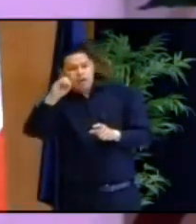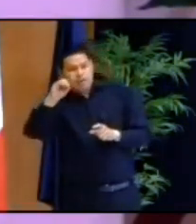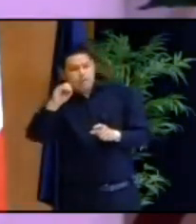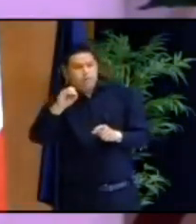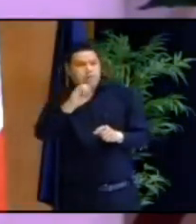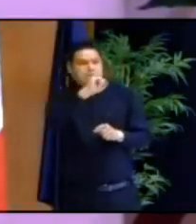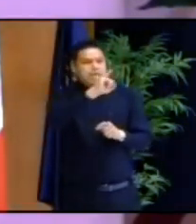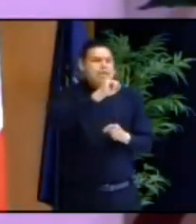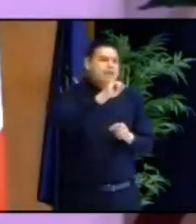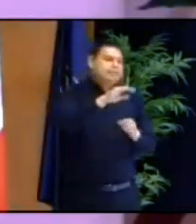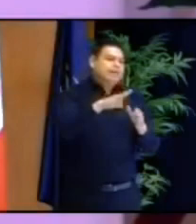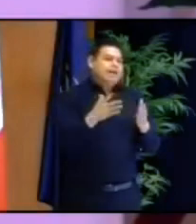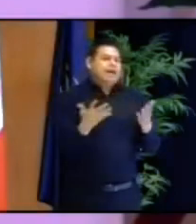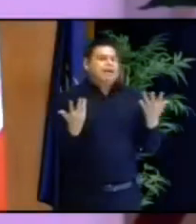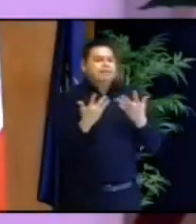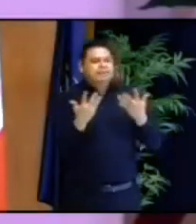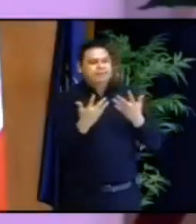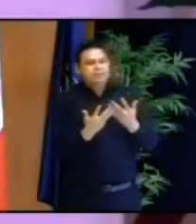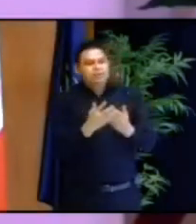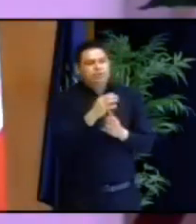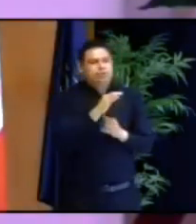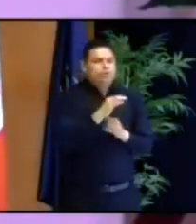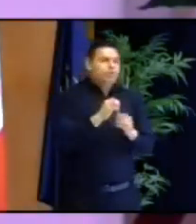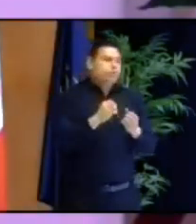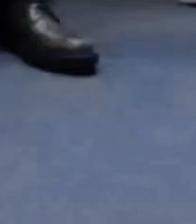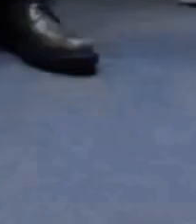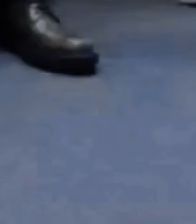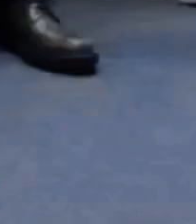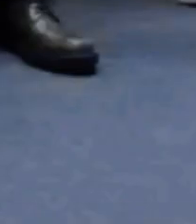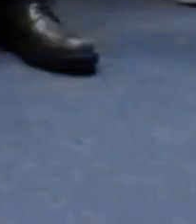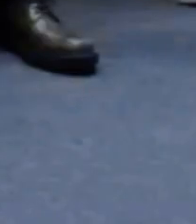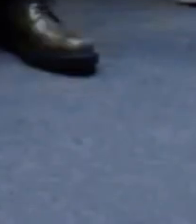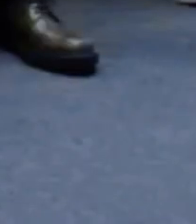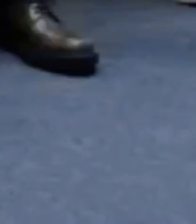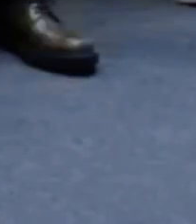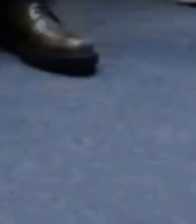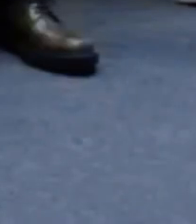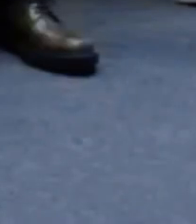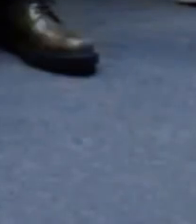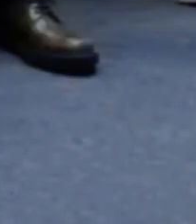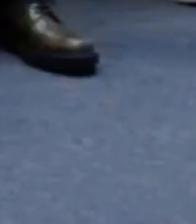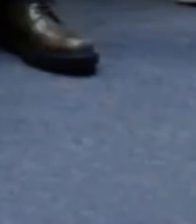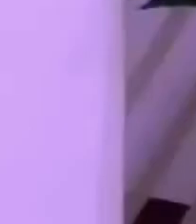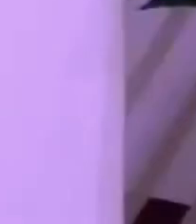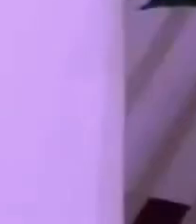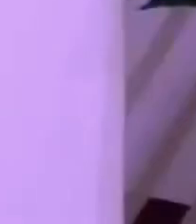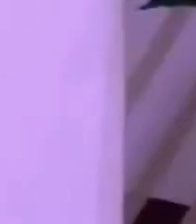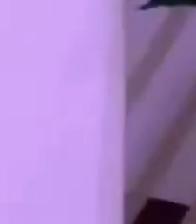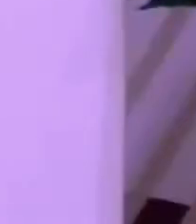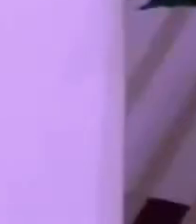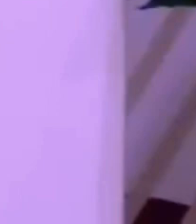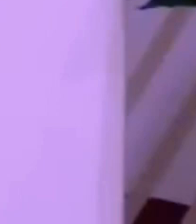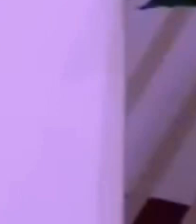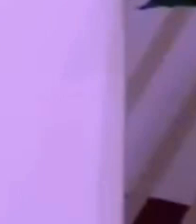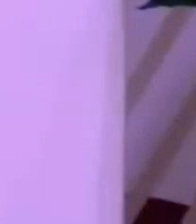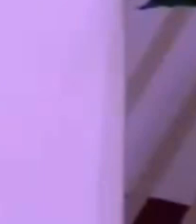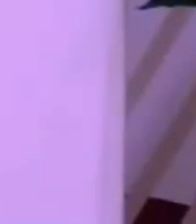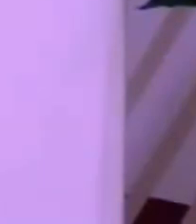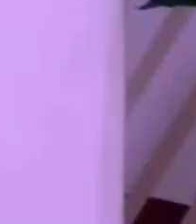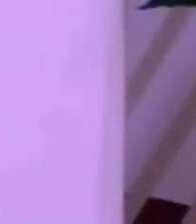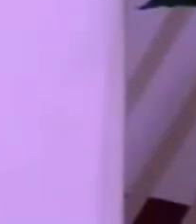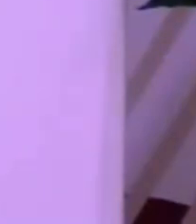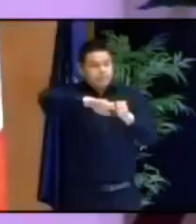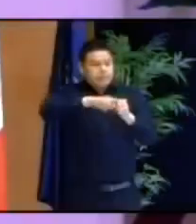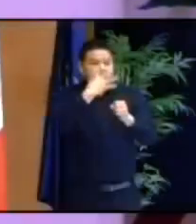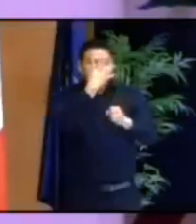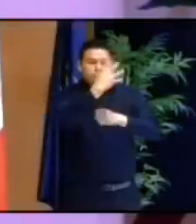para poder hacer la salud pública un derecho. En la ciudad creamos 3 hospitales generales en estos